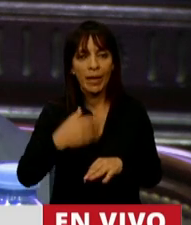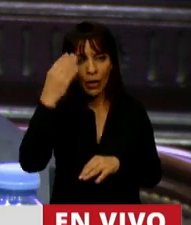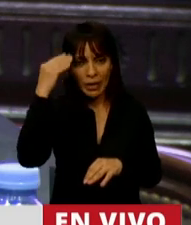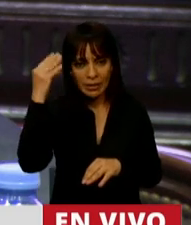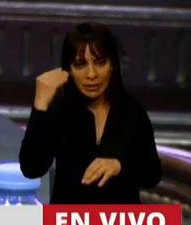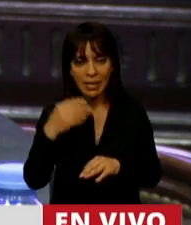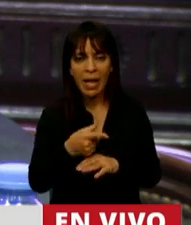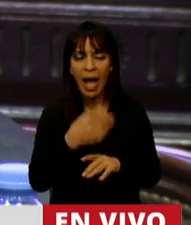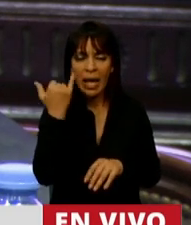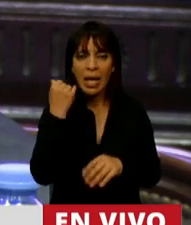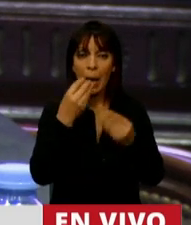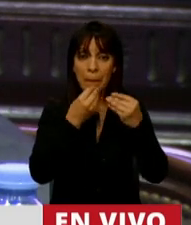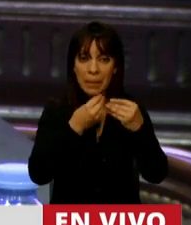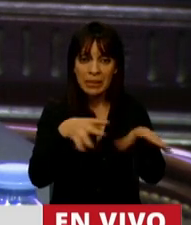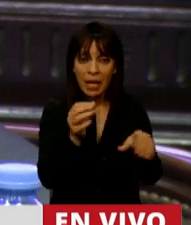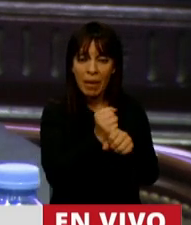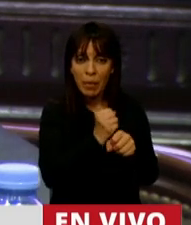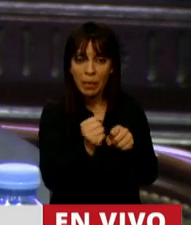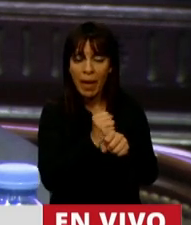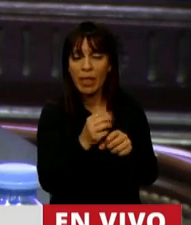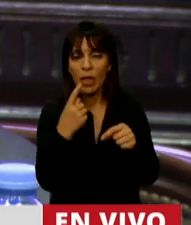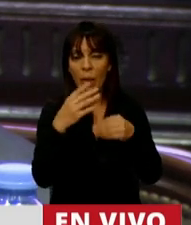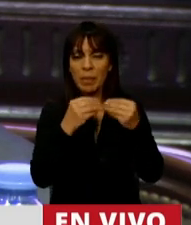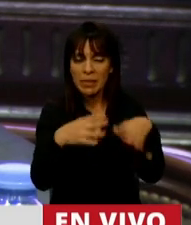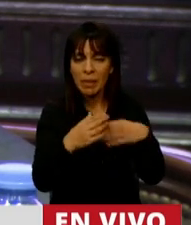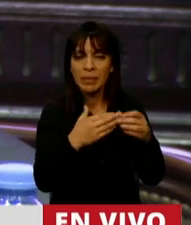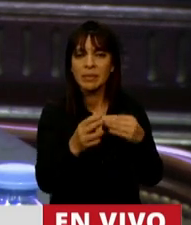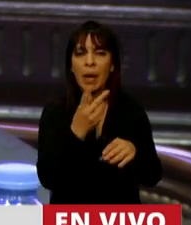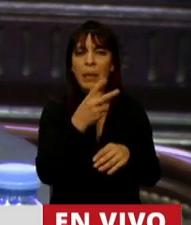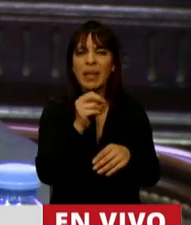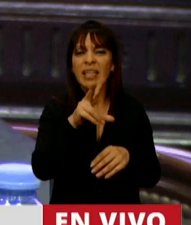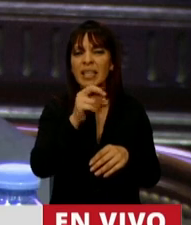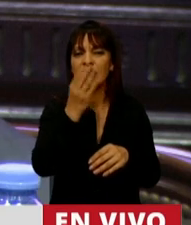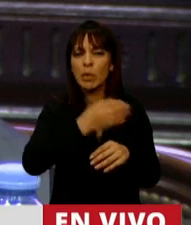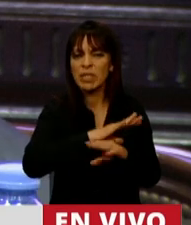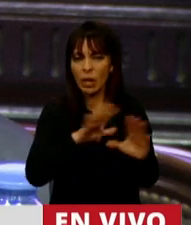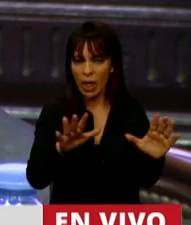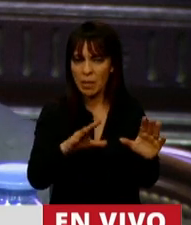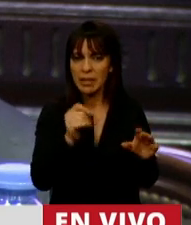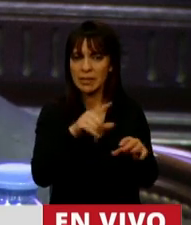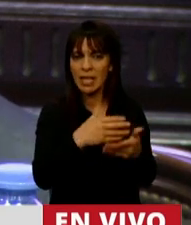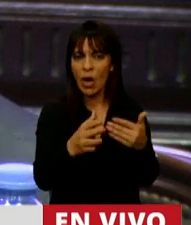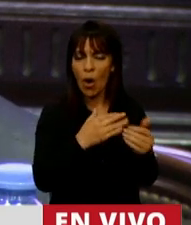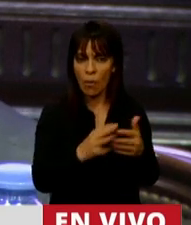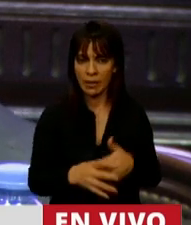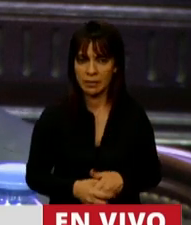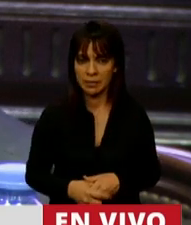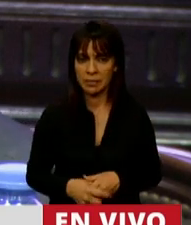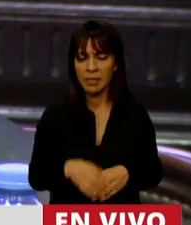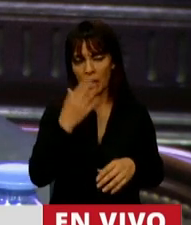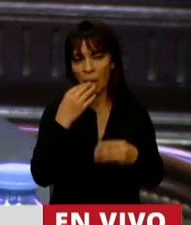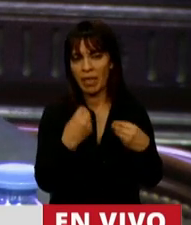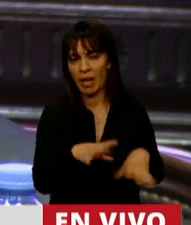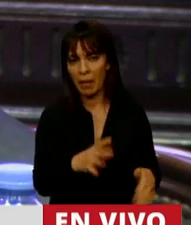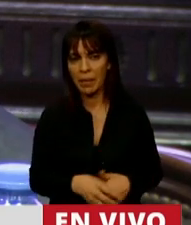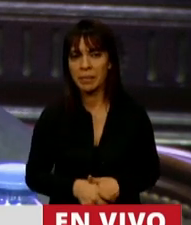Kirchner, se ejecutaba solamente entre el 20 y el 30% del monto destinado a obras en el interior. Así que vamos a estar